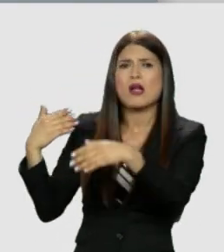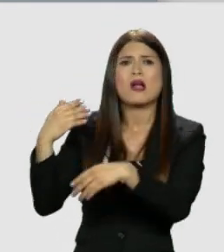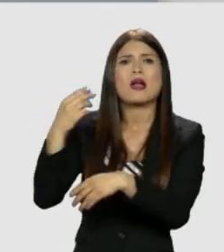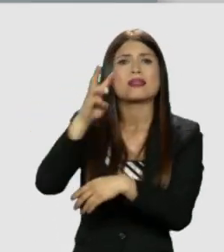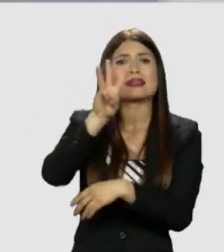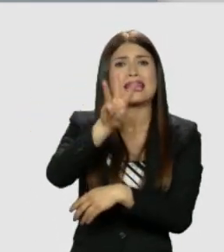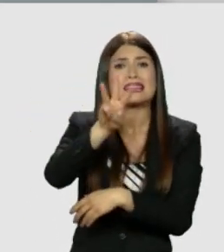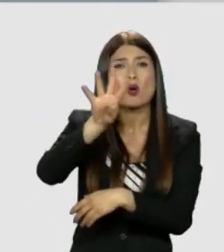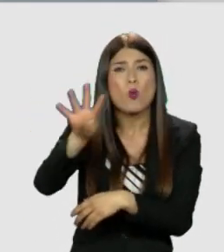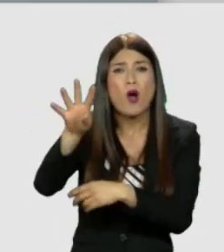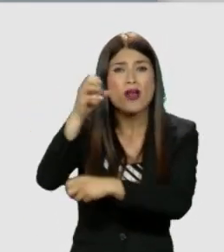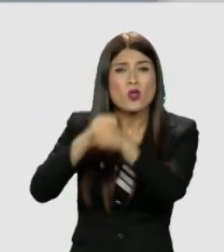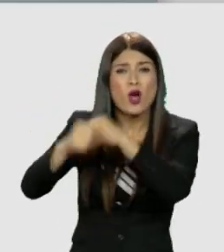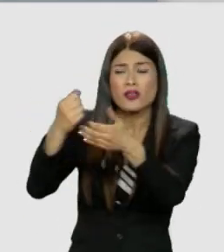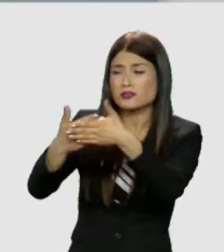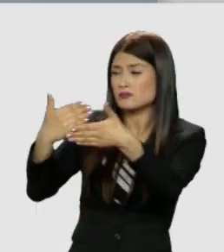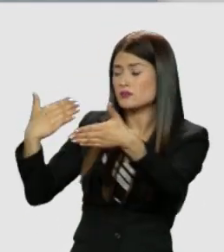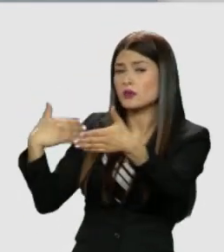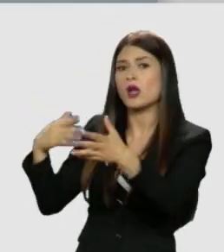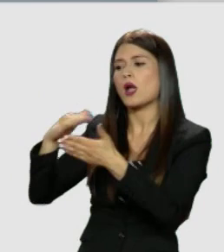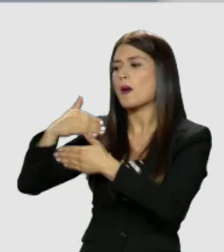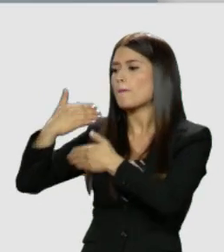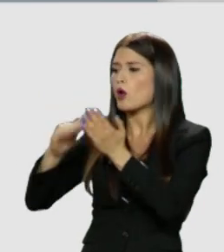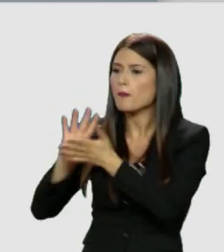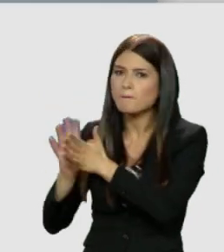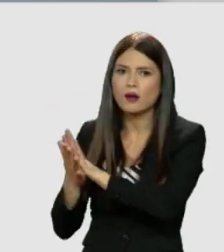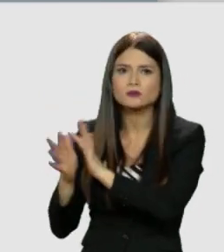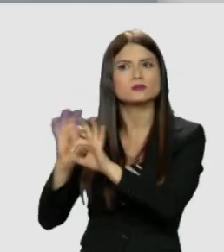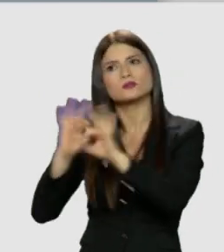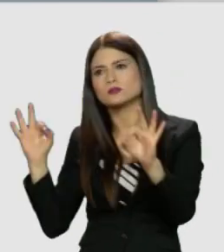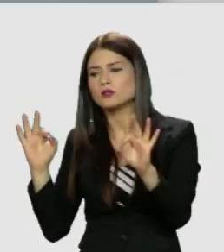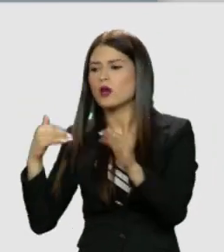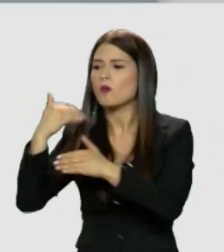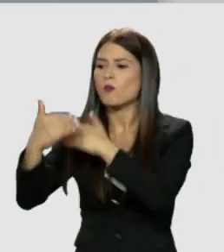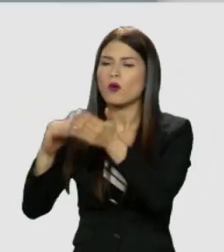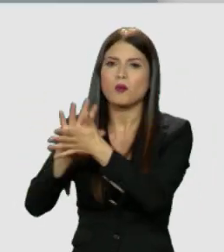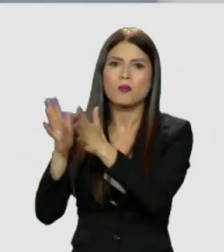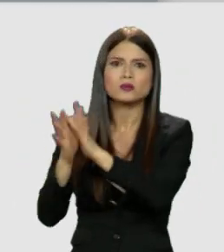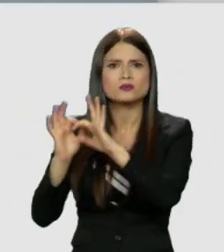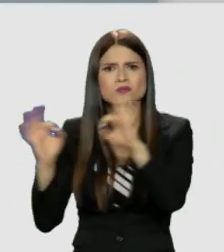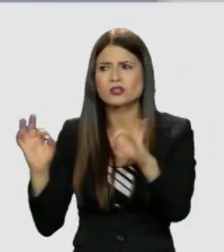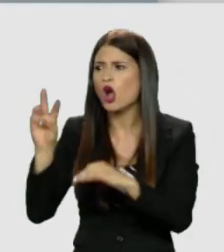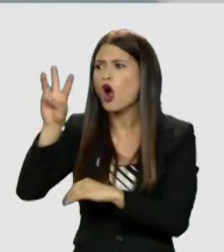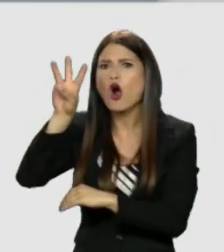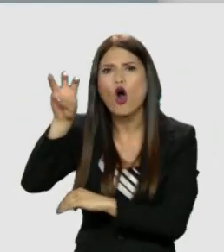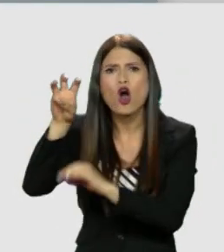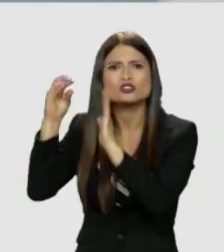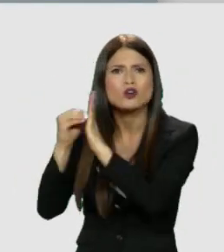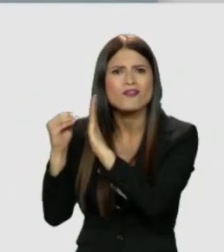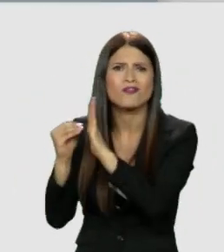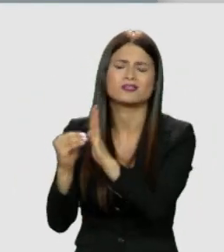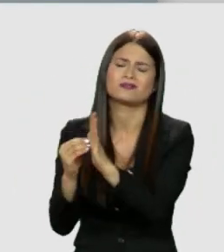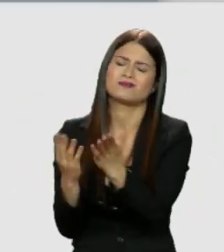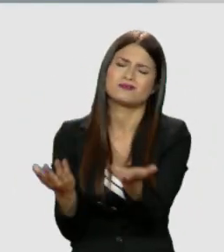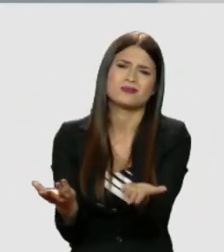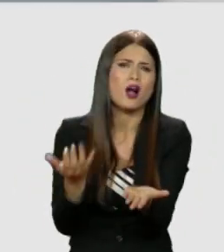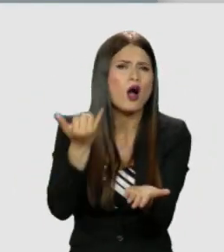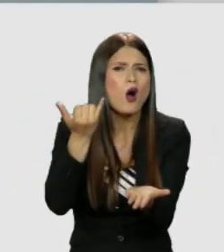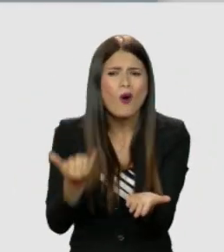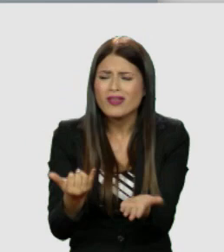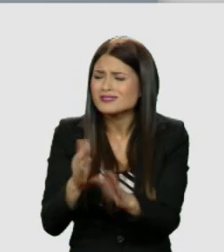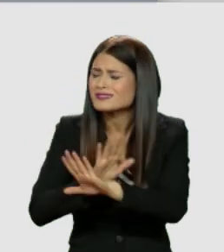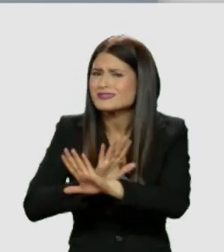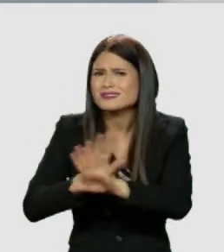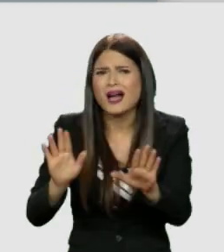34 años tenemos ante nosotros la oportunidad única de cerrar este capítulo tan